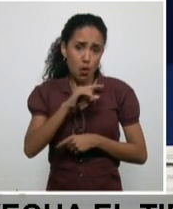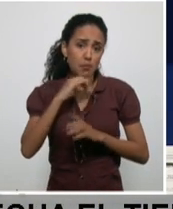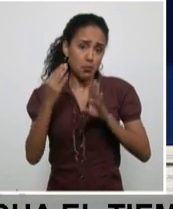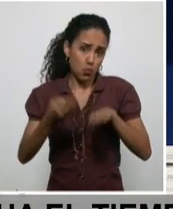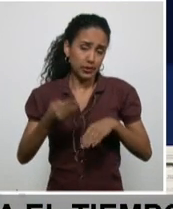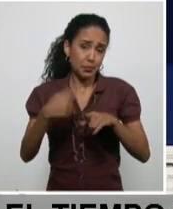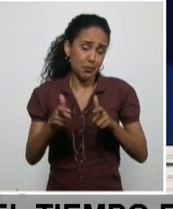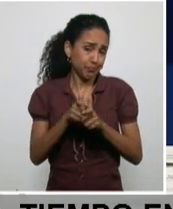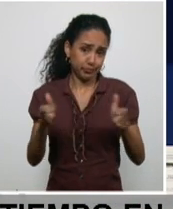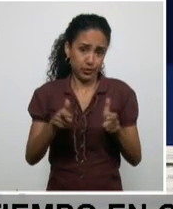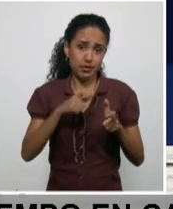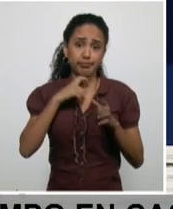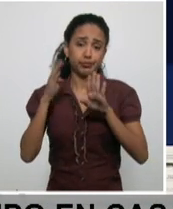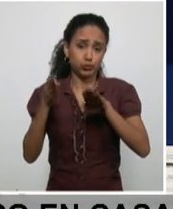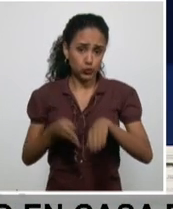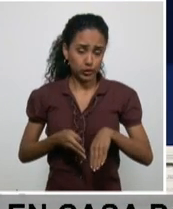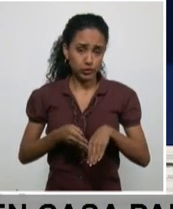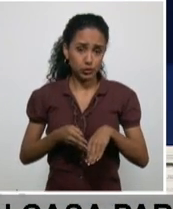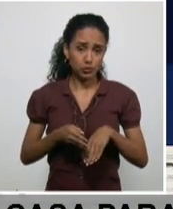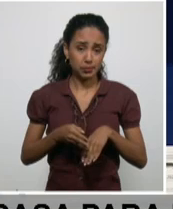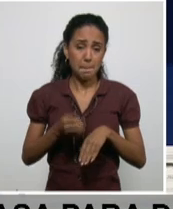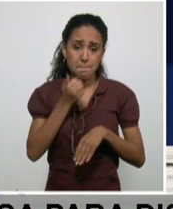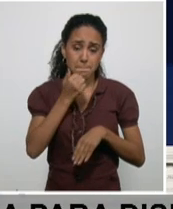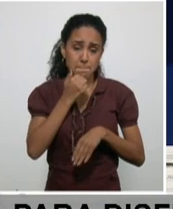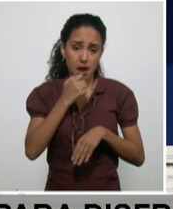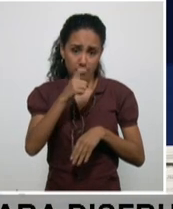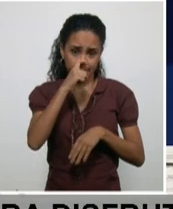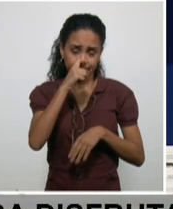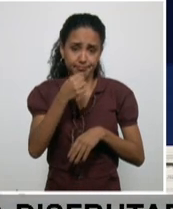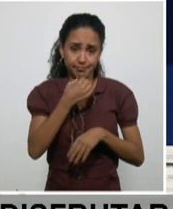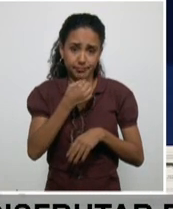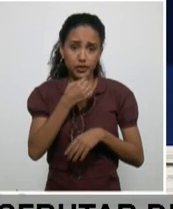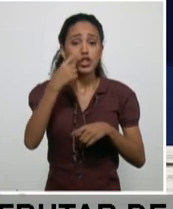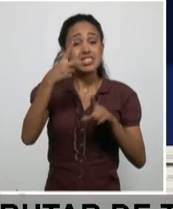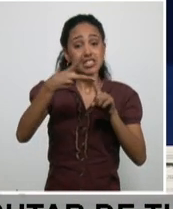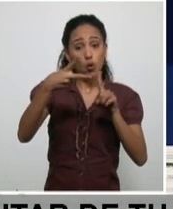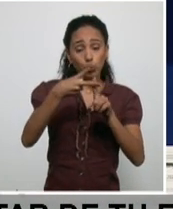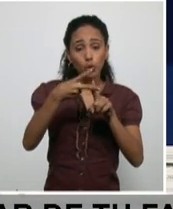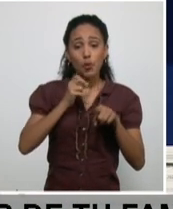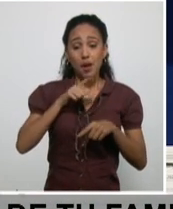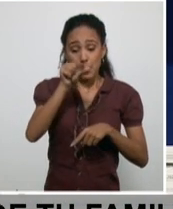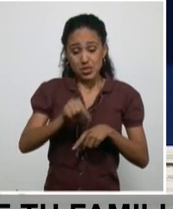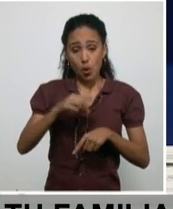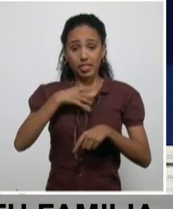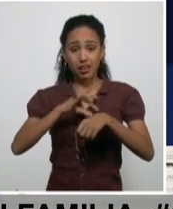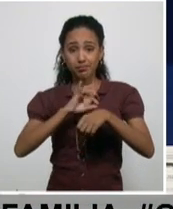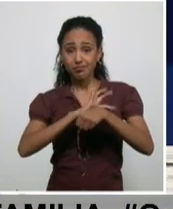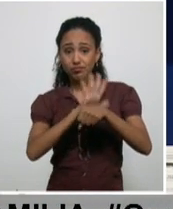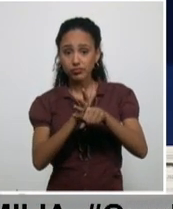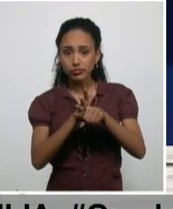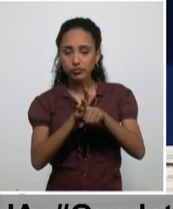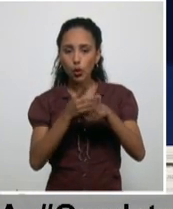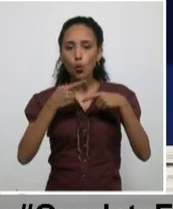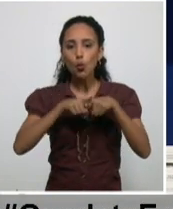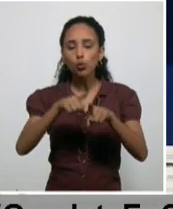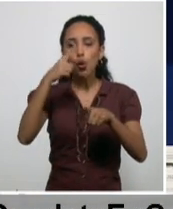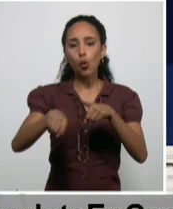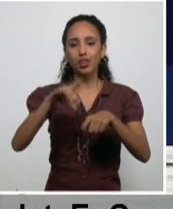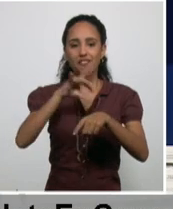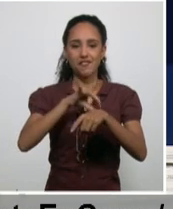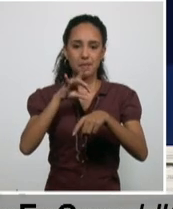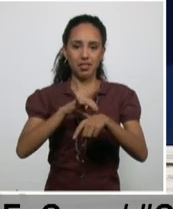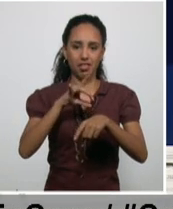edad, y en segundo lugar las patologías asociadas. Ni que decirle a nuestra población